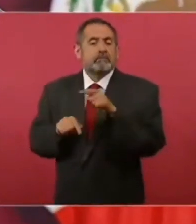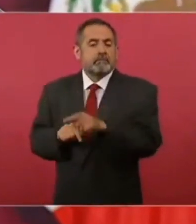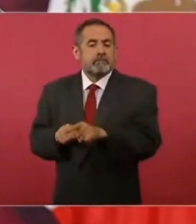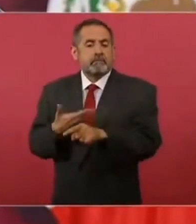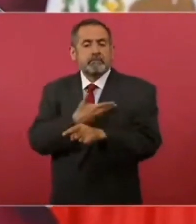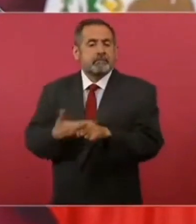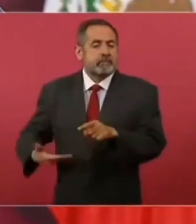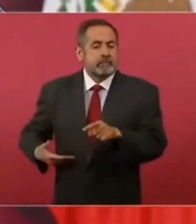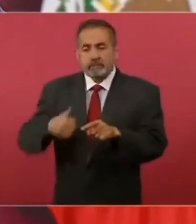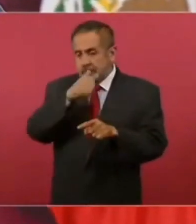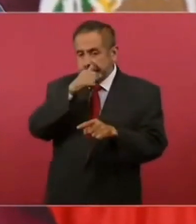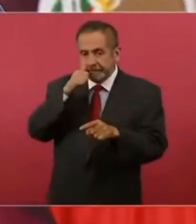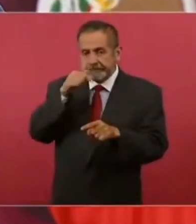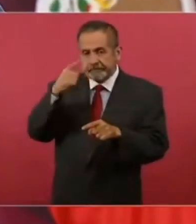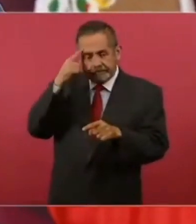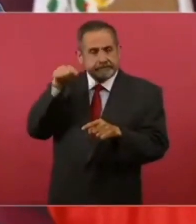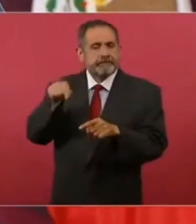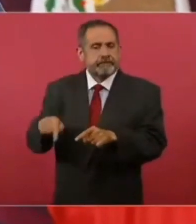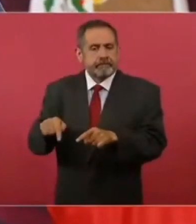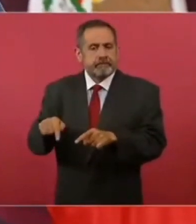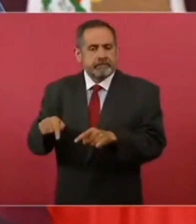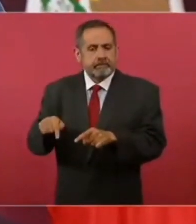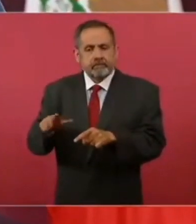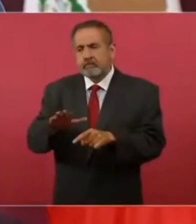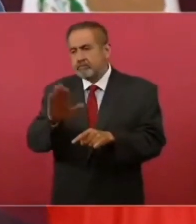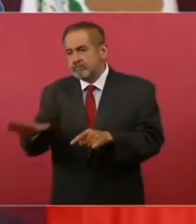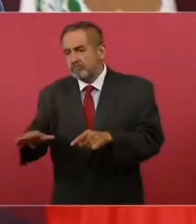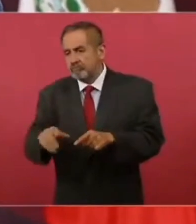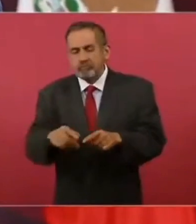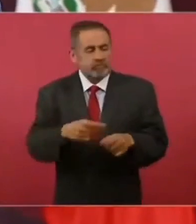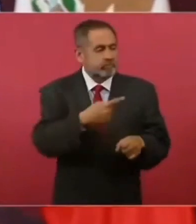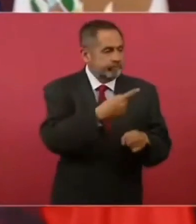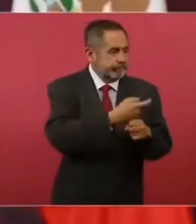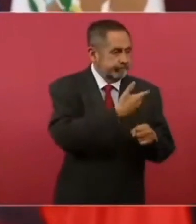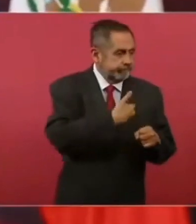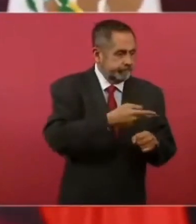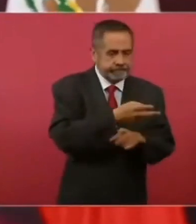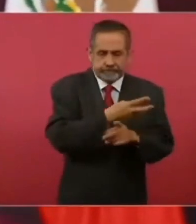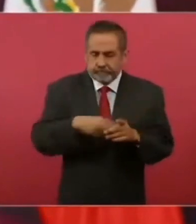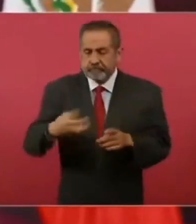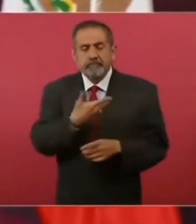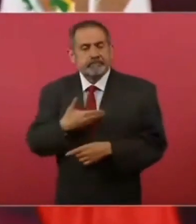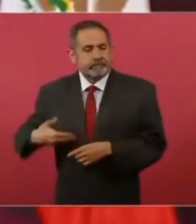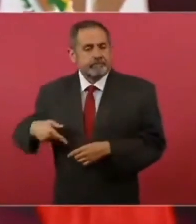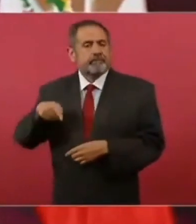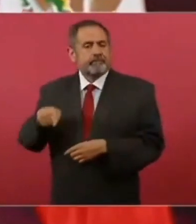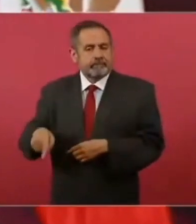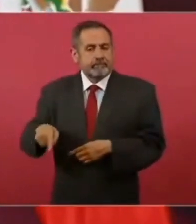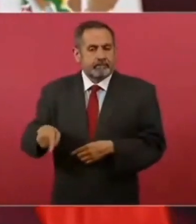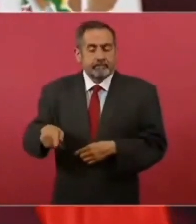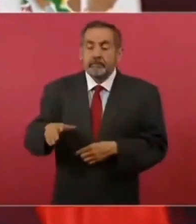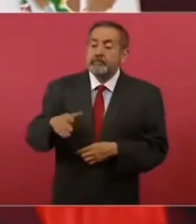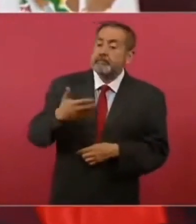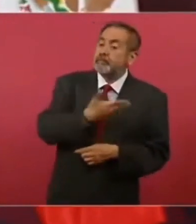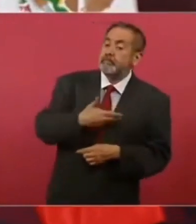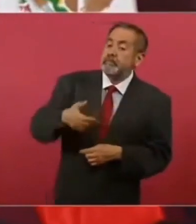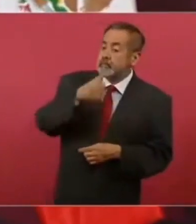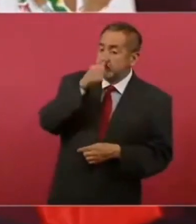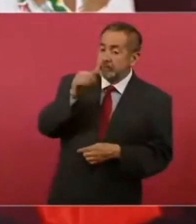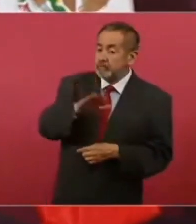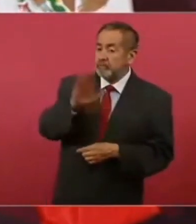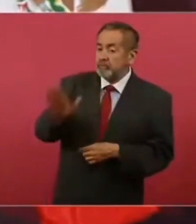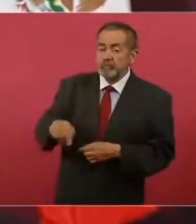al presidente Juárez en su fallecimiento cuando muere el presidente Juárez